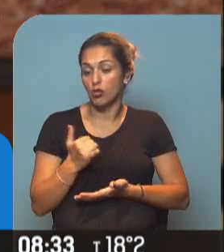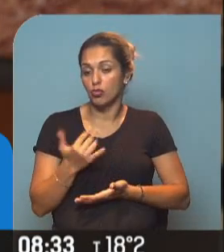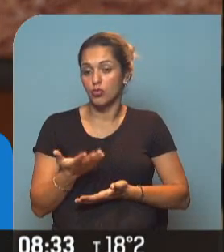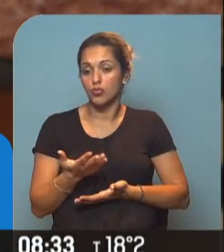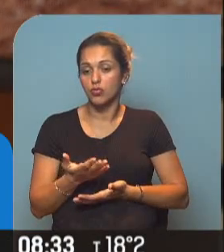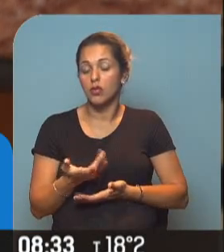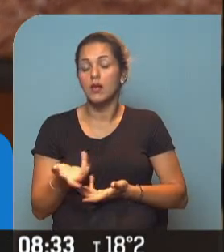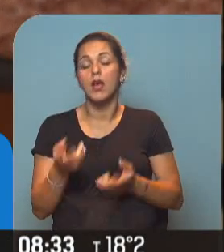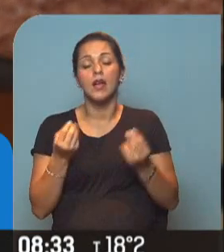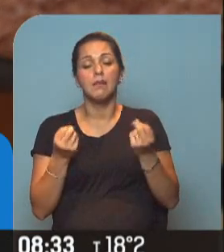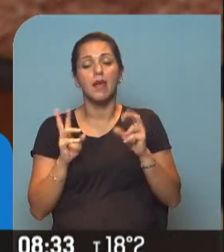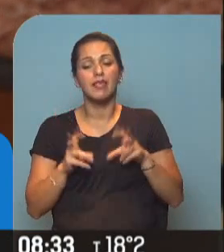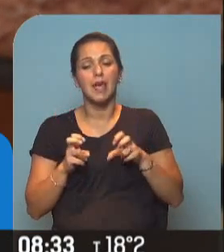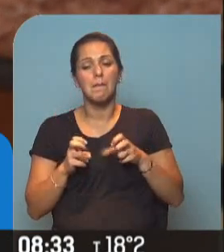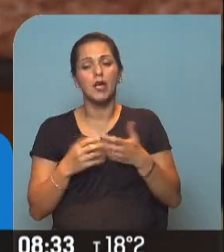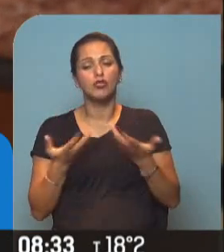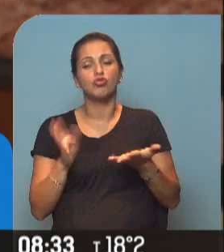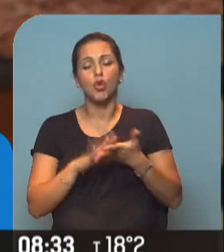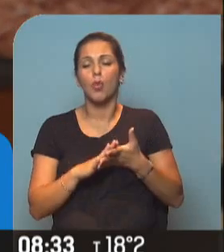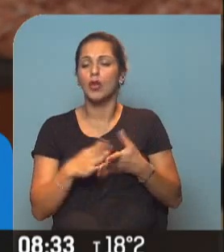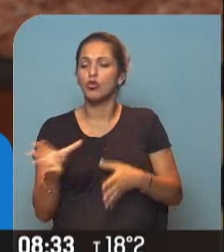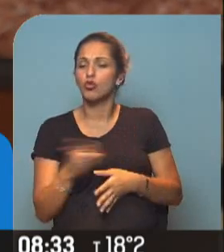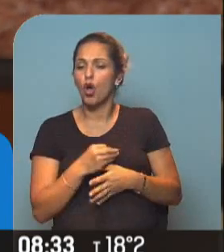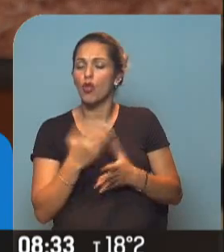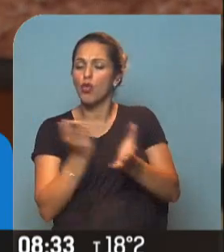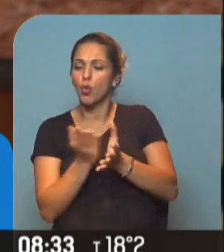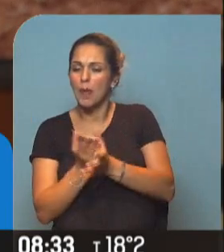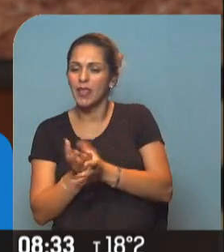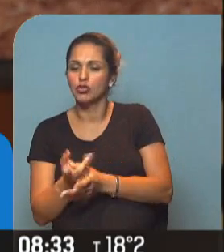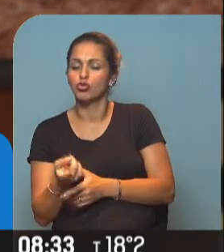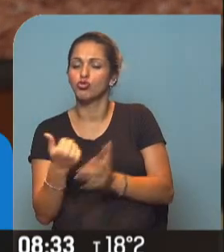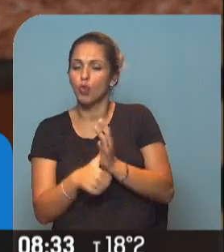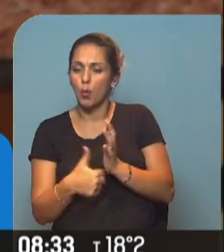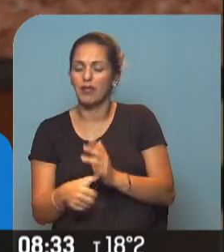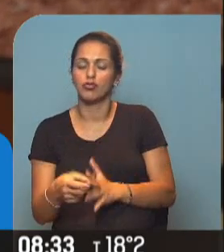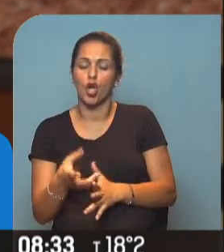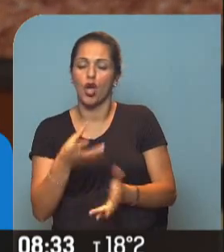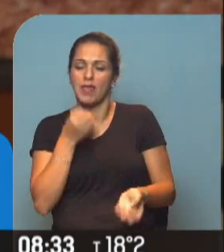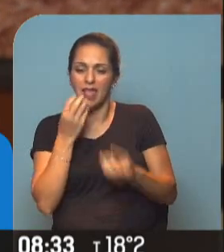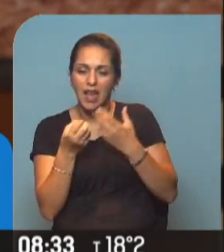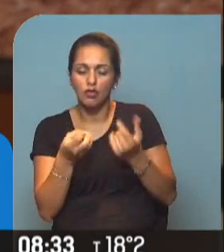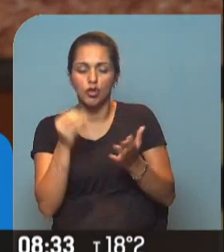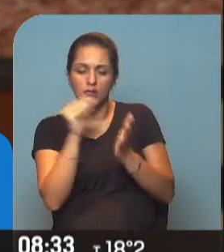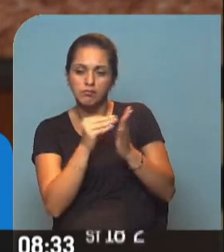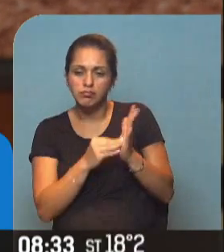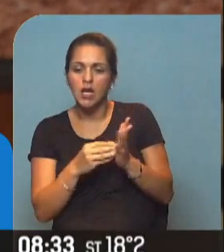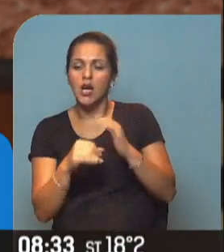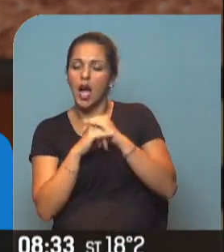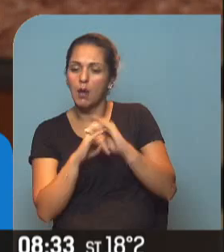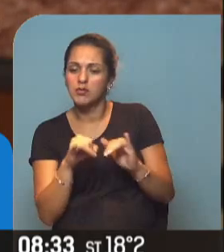la cuestión de toda esa documentación esas declaraciones juradas bueno esos anuncios